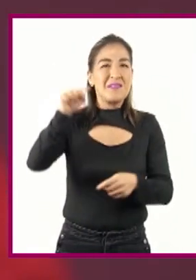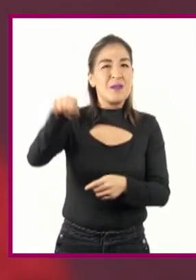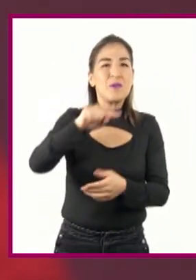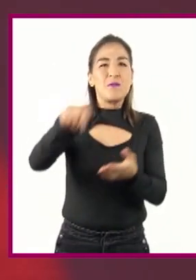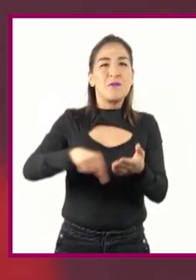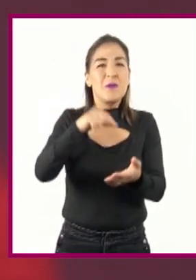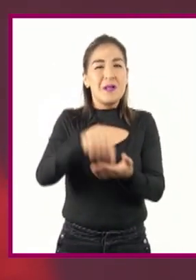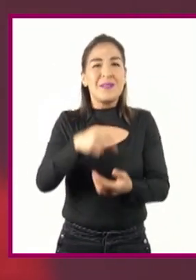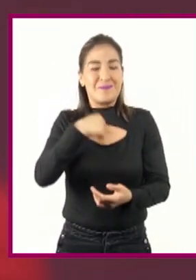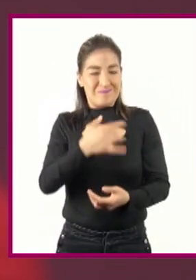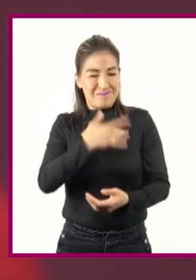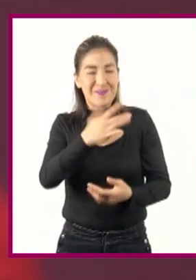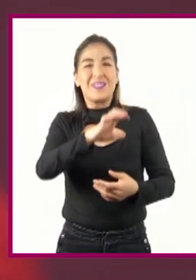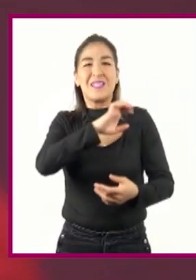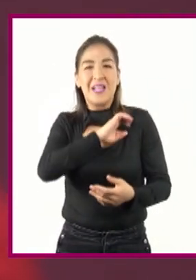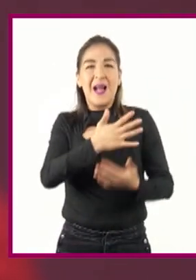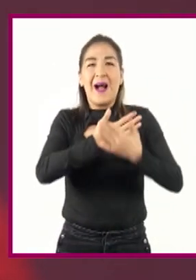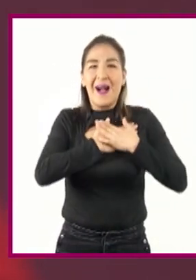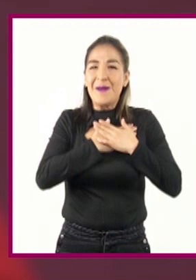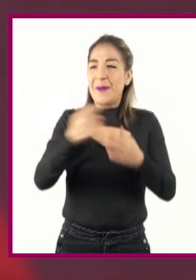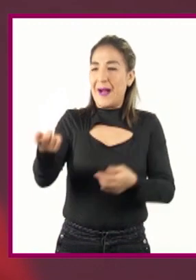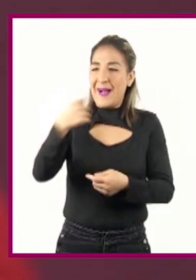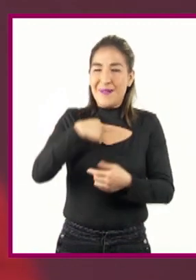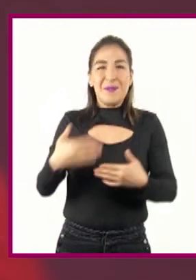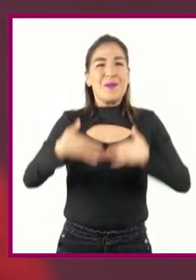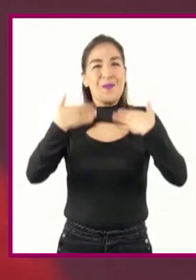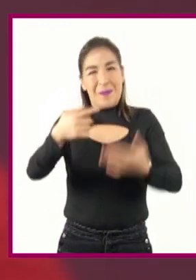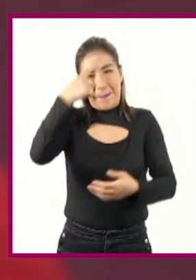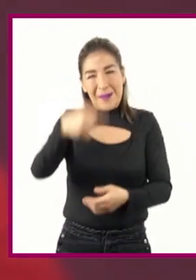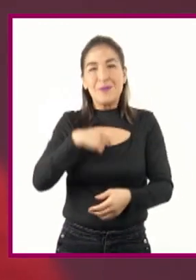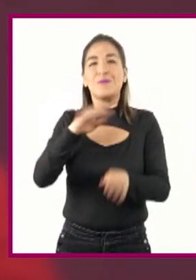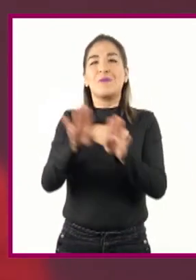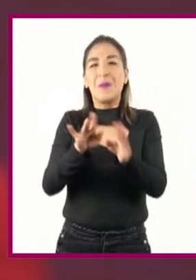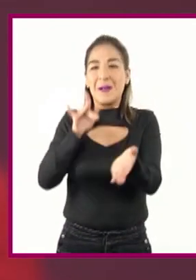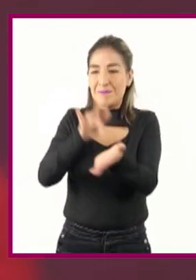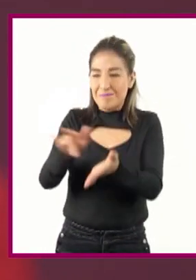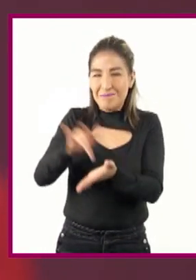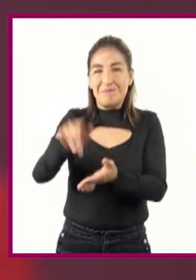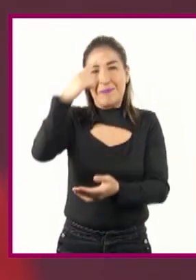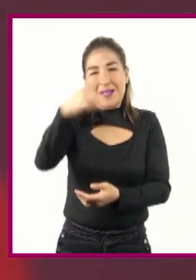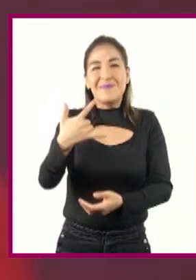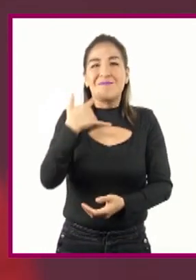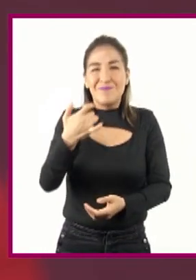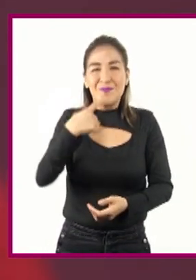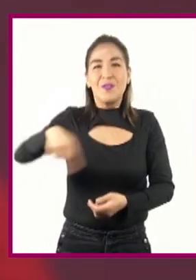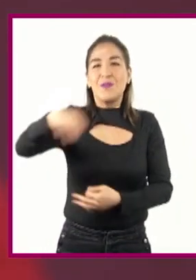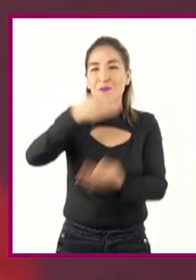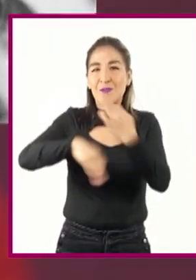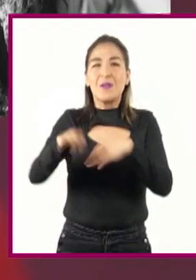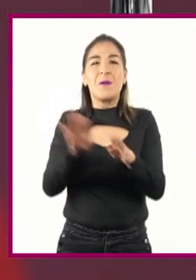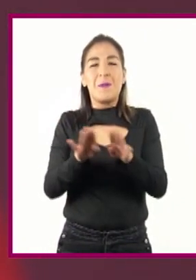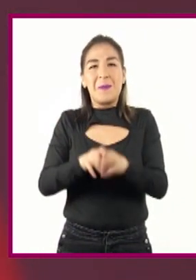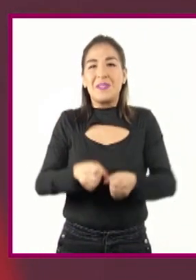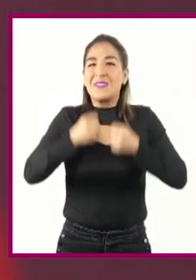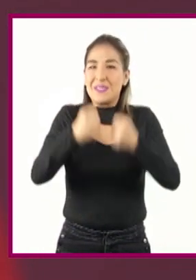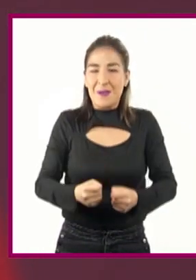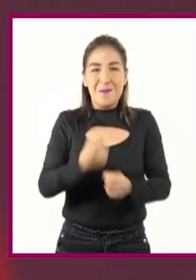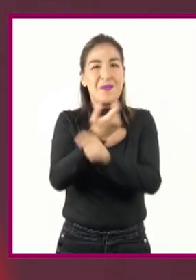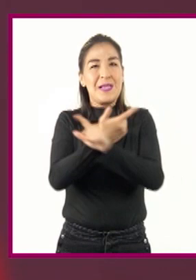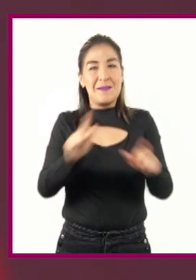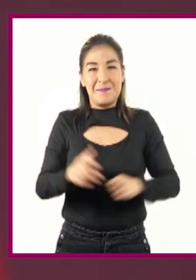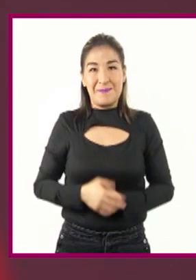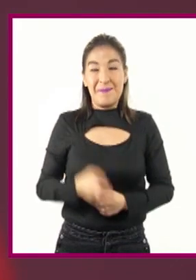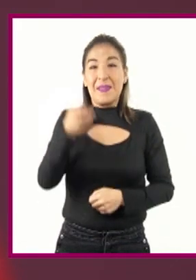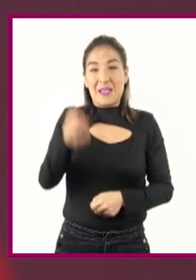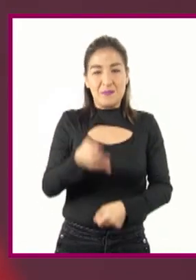Todos a los que amo y que confían en mí para que contribuya al esfuerzo necesario para su seguridad y libertad. Esto es